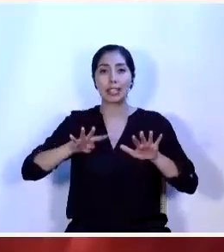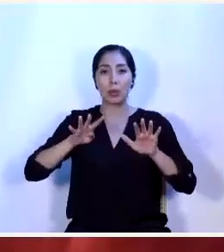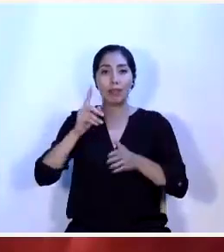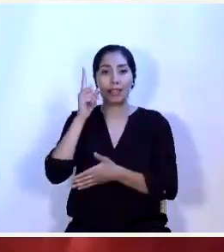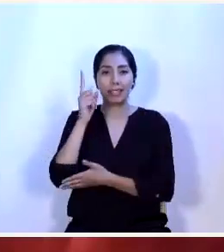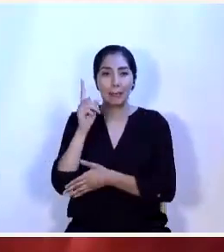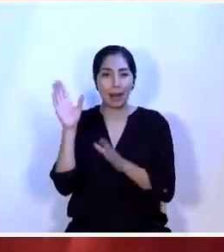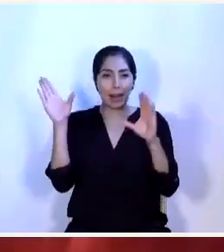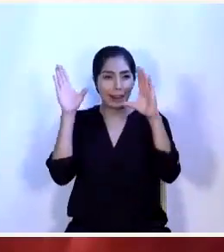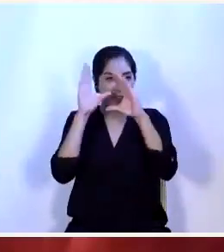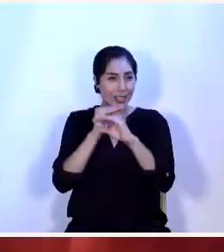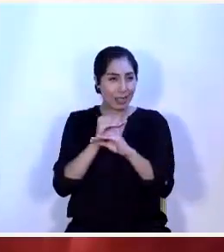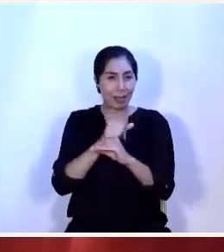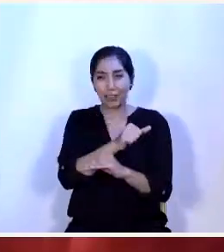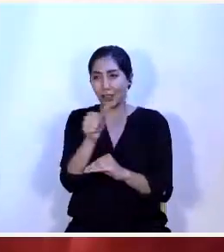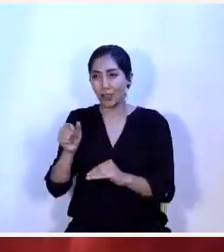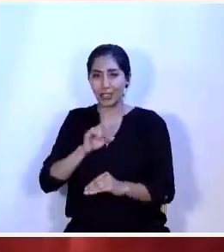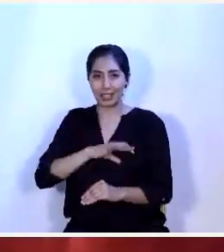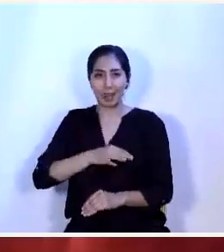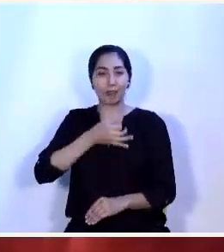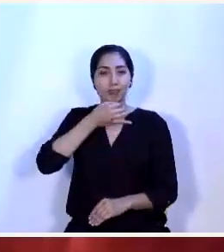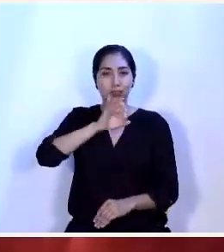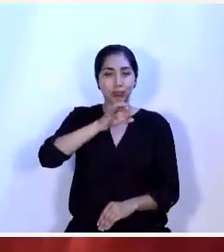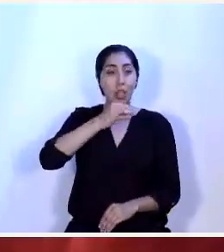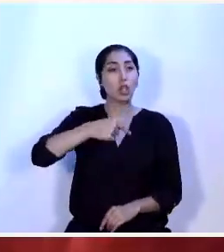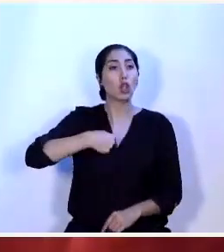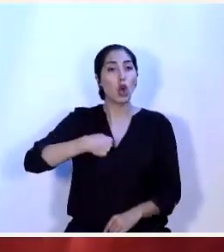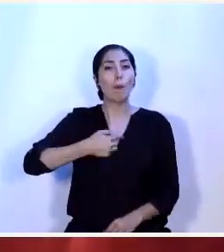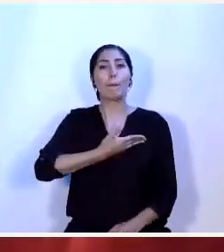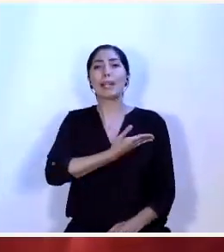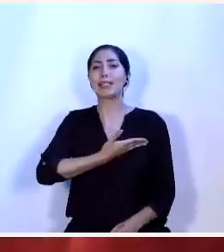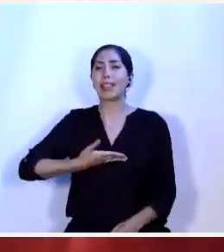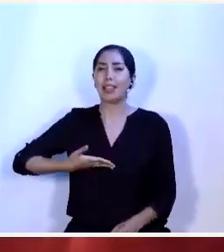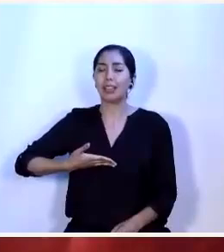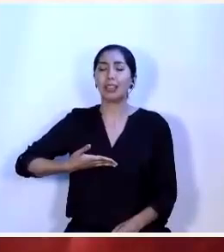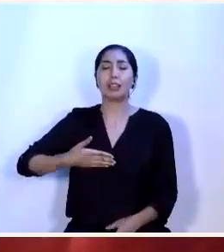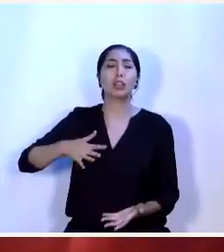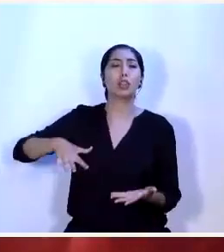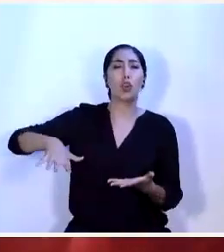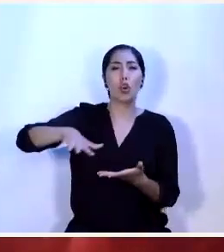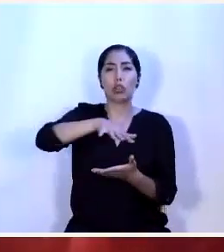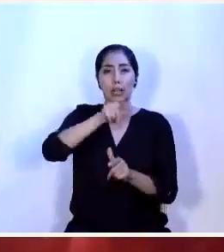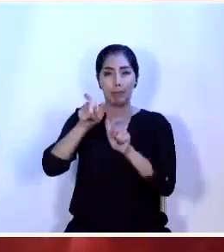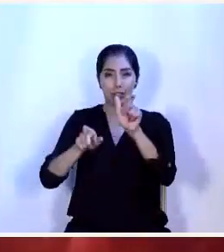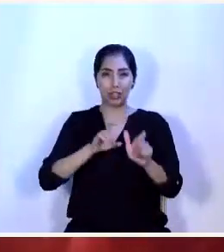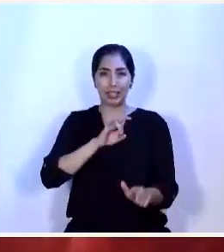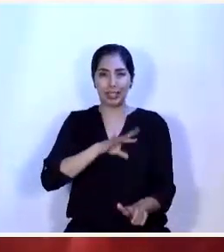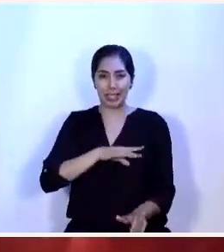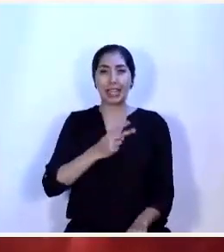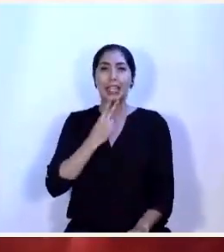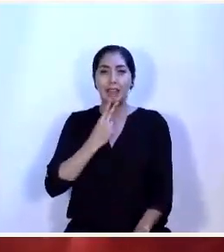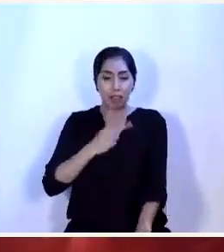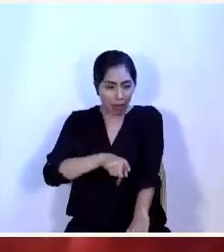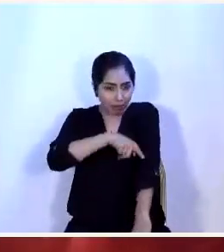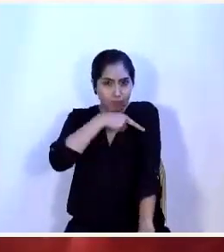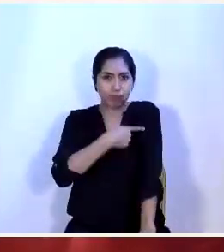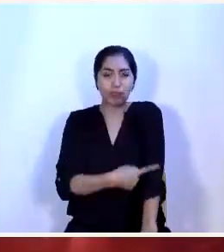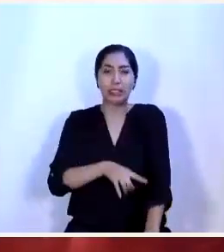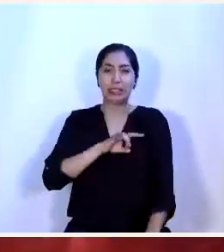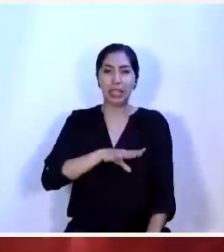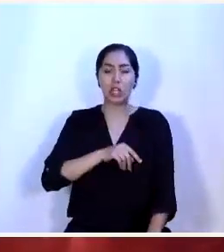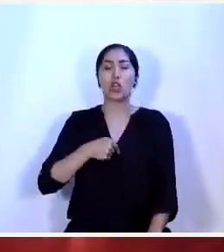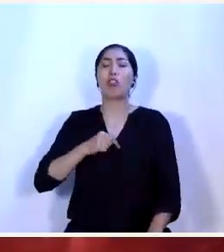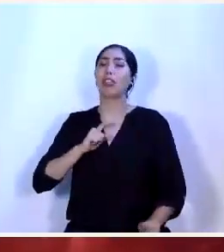todo Chile, que voy a ser el presidente de todos los chilenos y chilenas y de quienes habitan nuestro territorio, que defenderé con